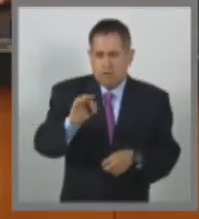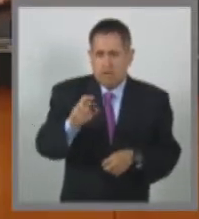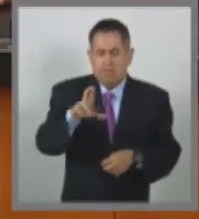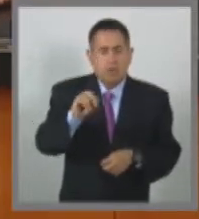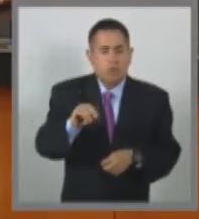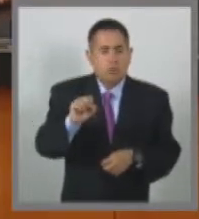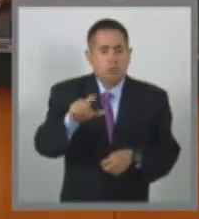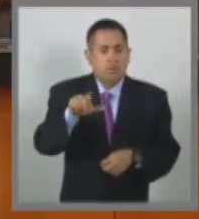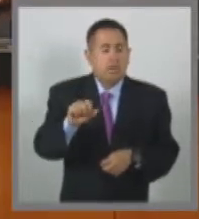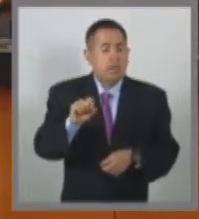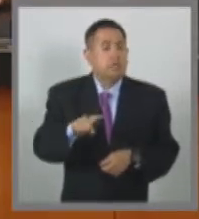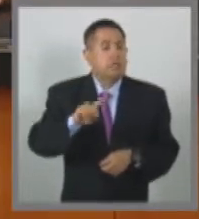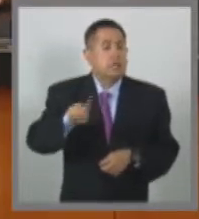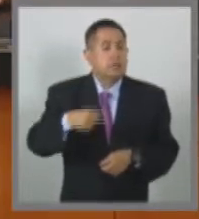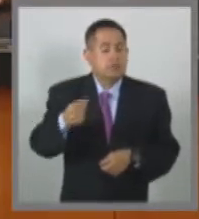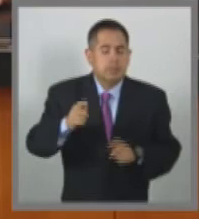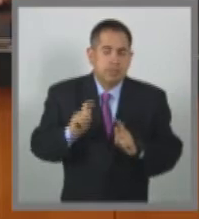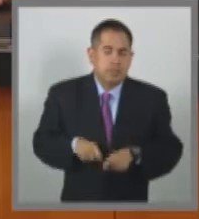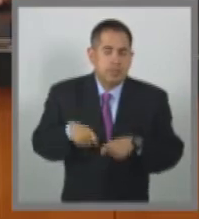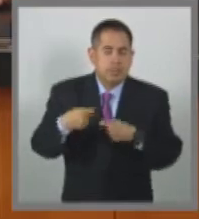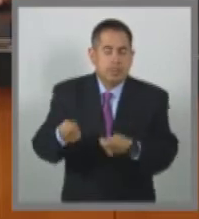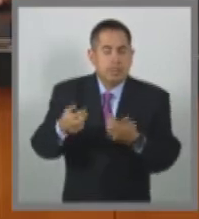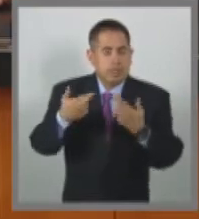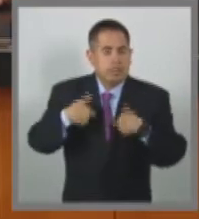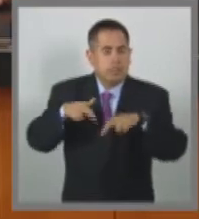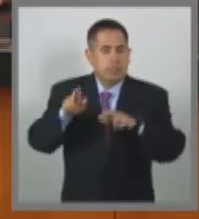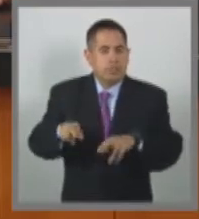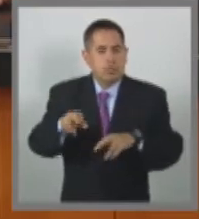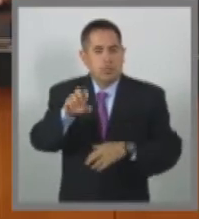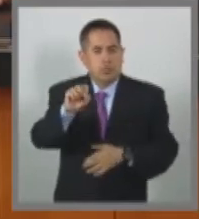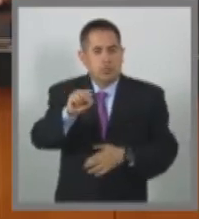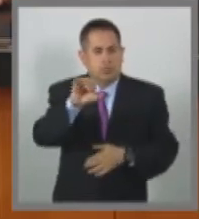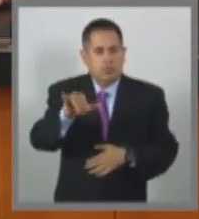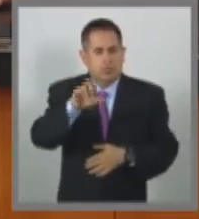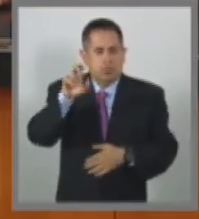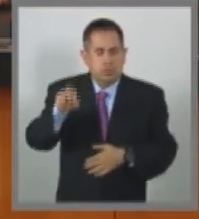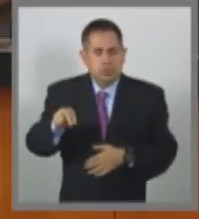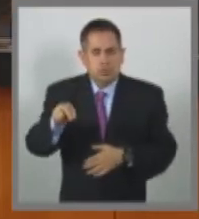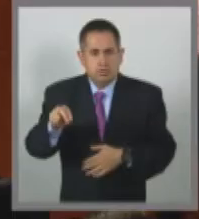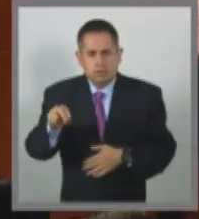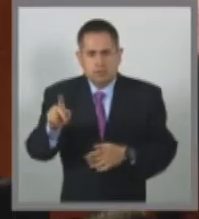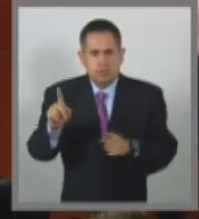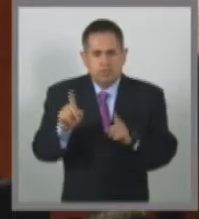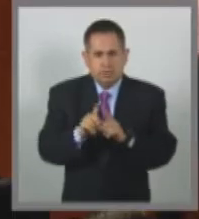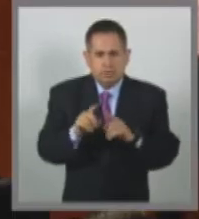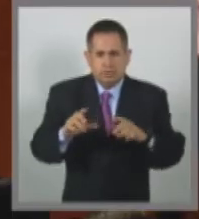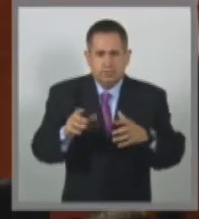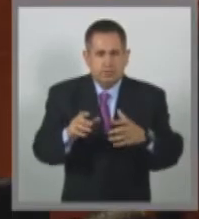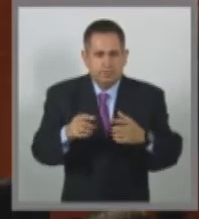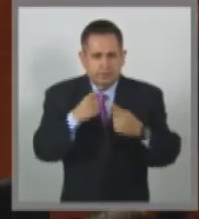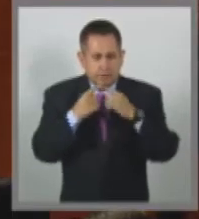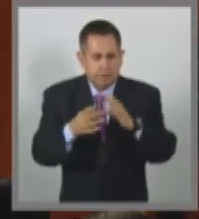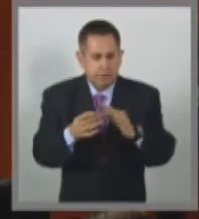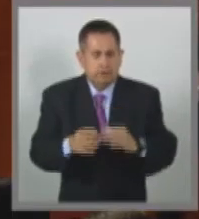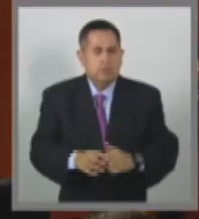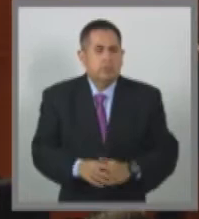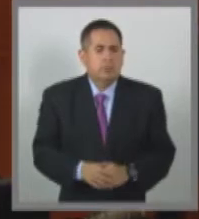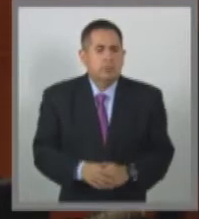González Salas, quien asiste en representación de la Suprema Corte de Justicia de la Nación.